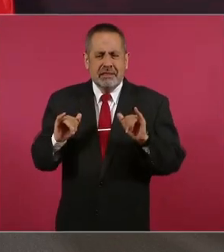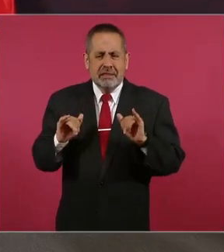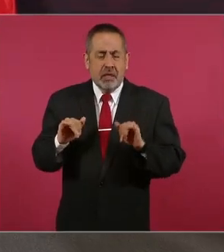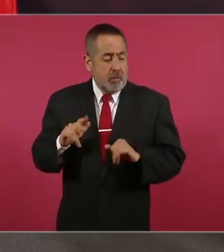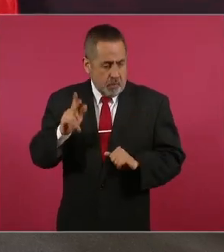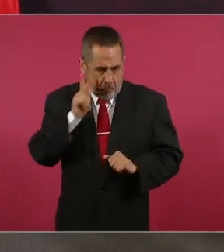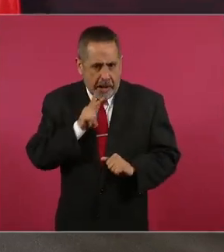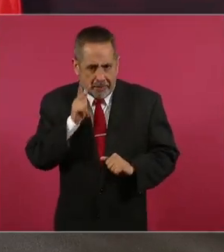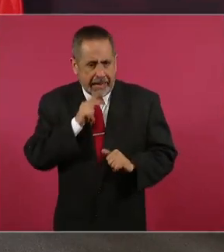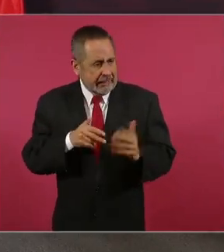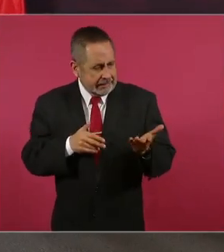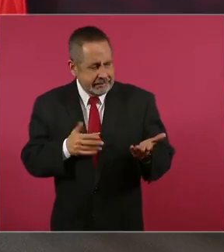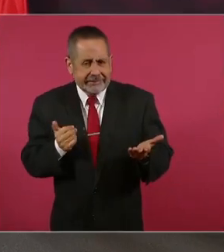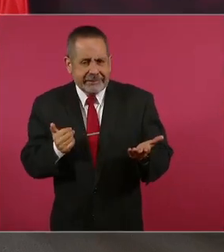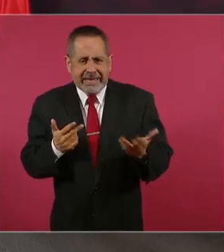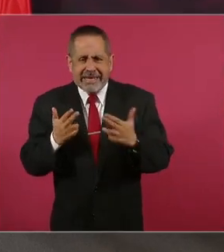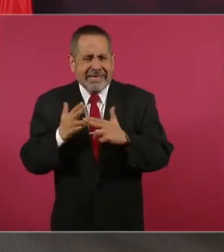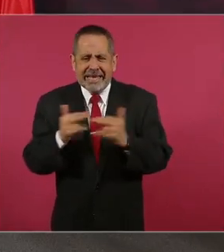prueba,